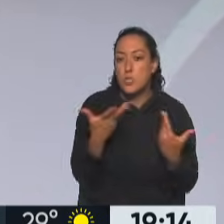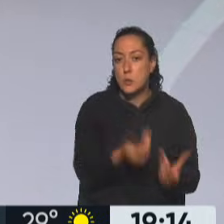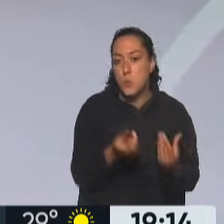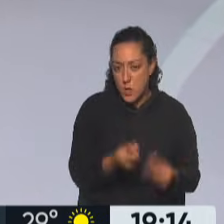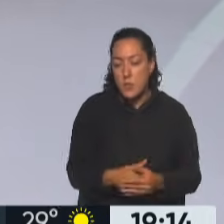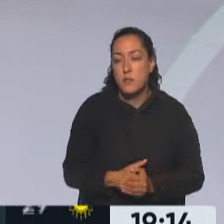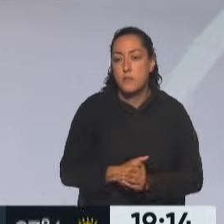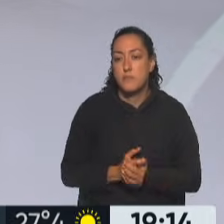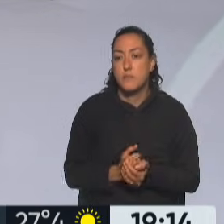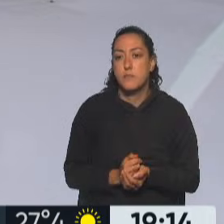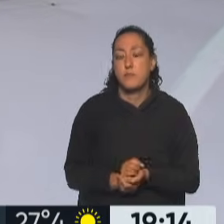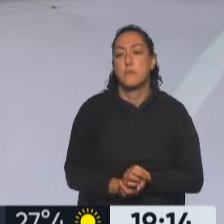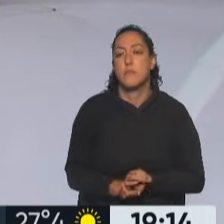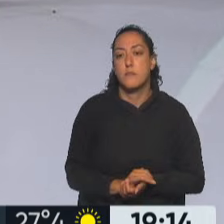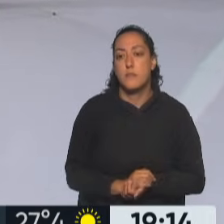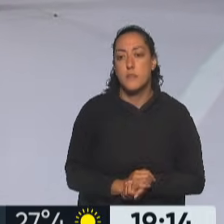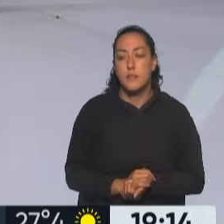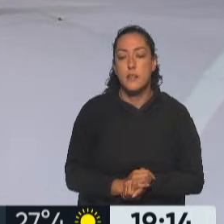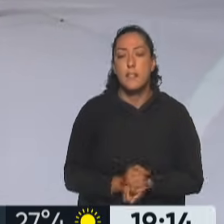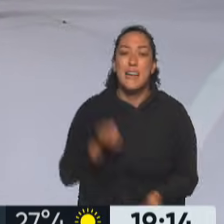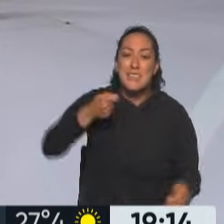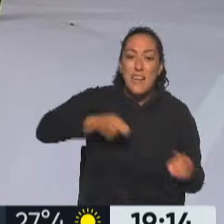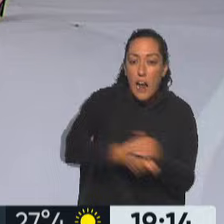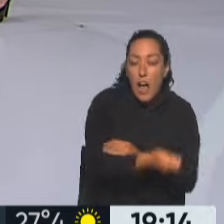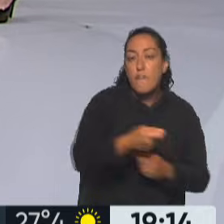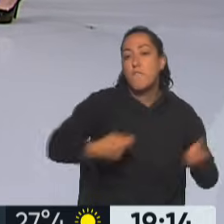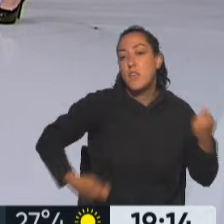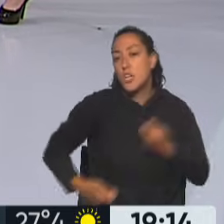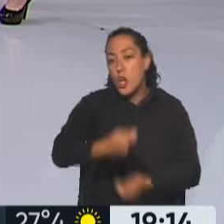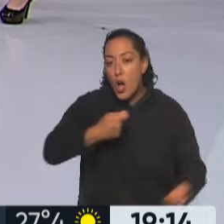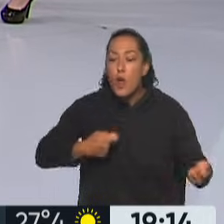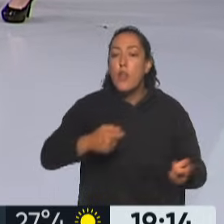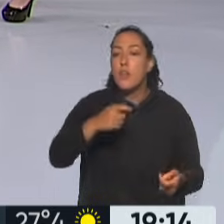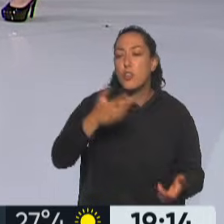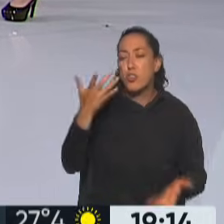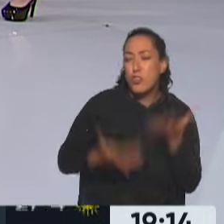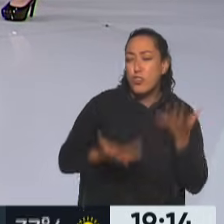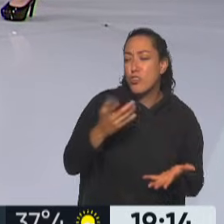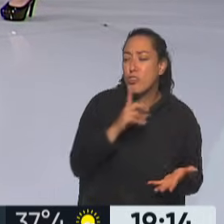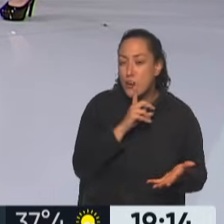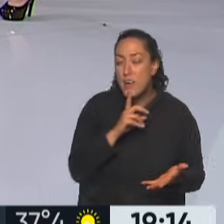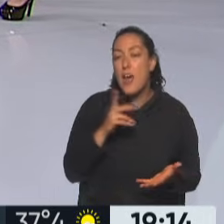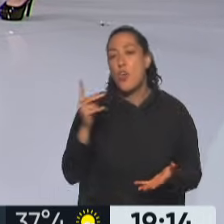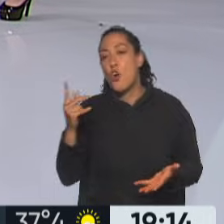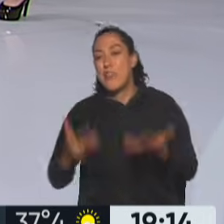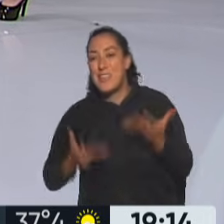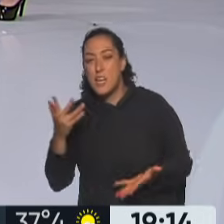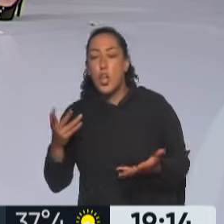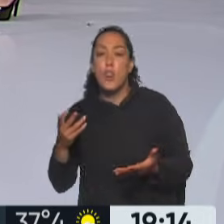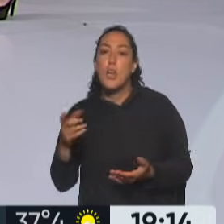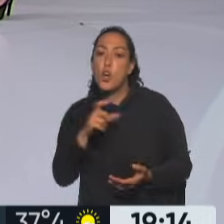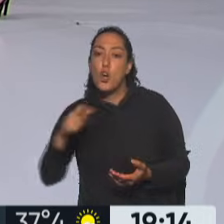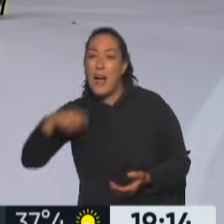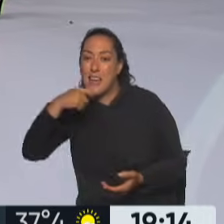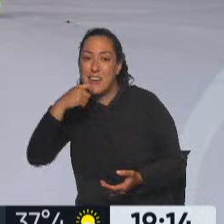dicen es que, bueno, lo que permite es el tráfico de cocaína o de toneladas o kilos de cocaína hacia Estados Unidos.